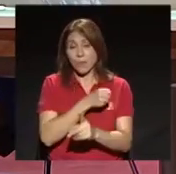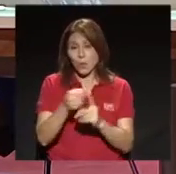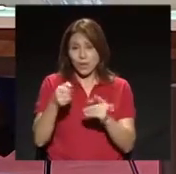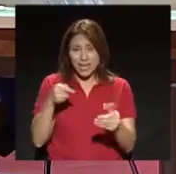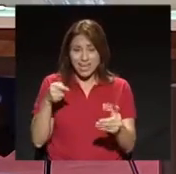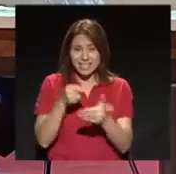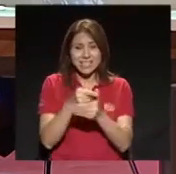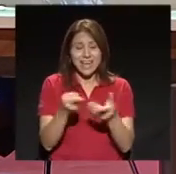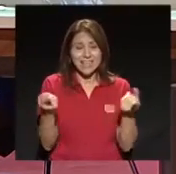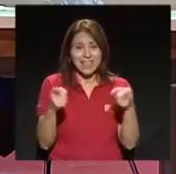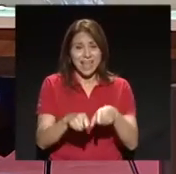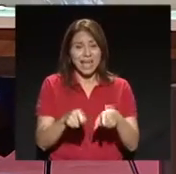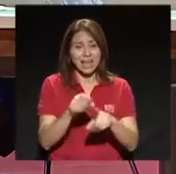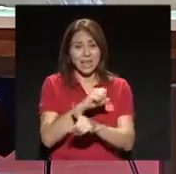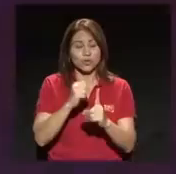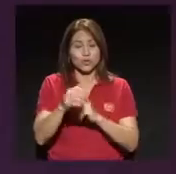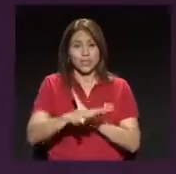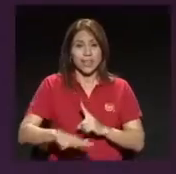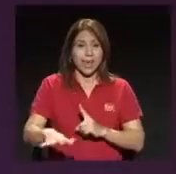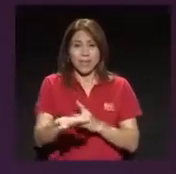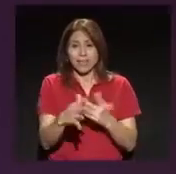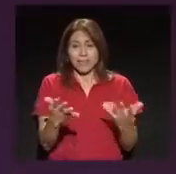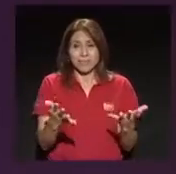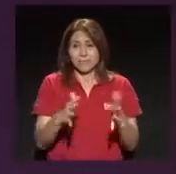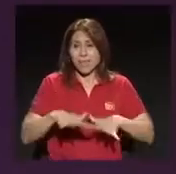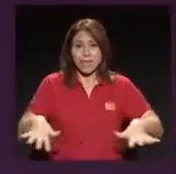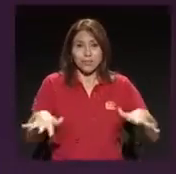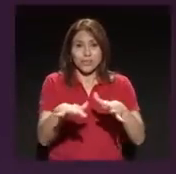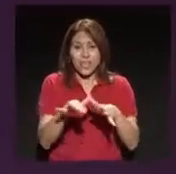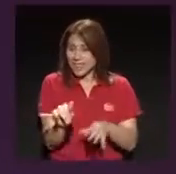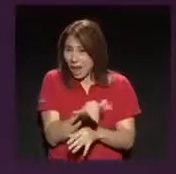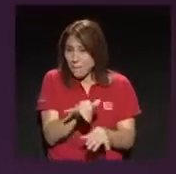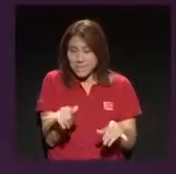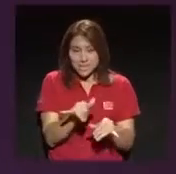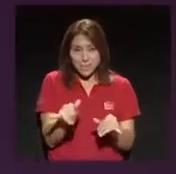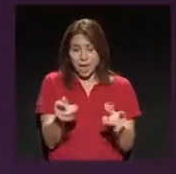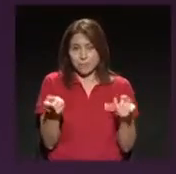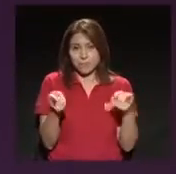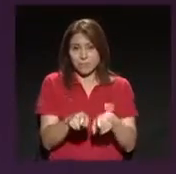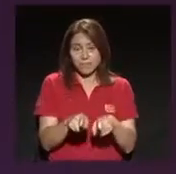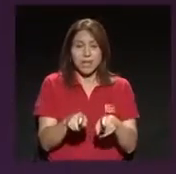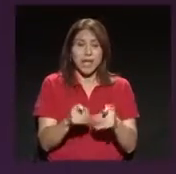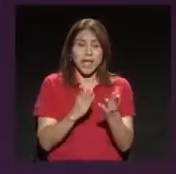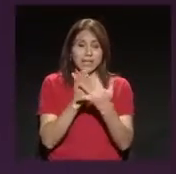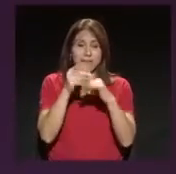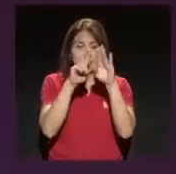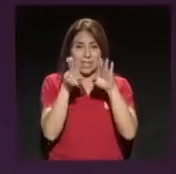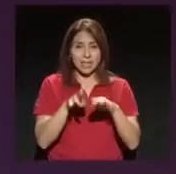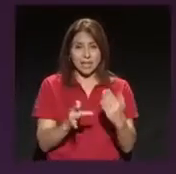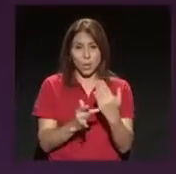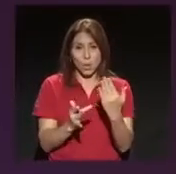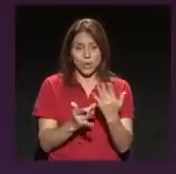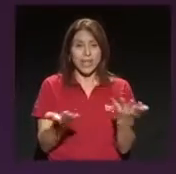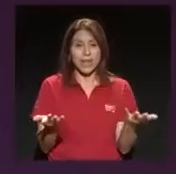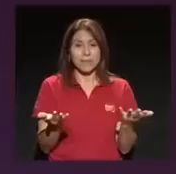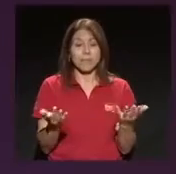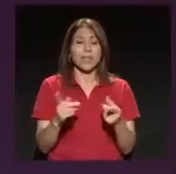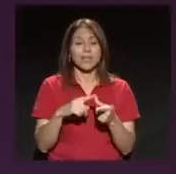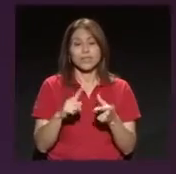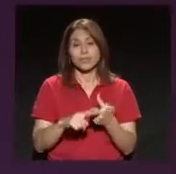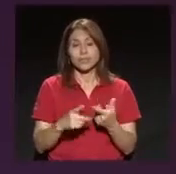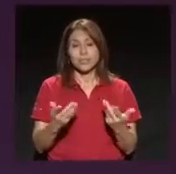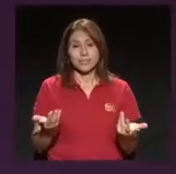sociedad, ¿verdad? En la sociedad es la que se da, en la sociedad mediada por tecnología, ¿verdad?